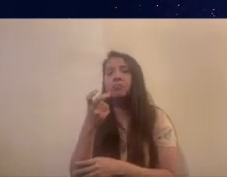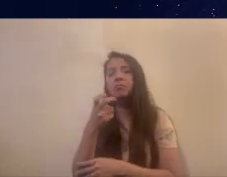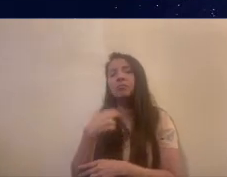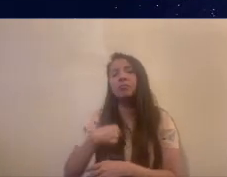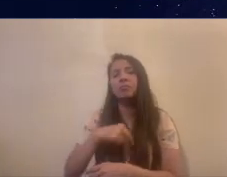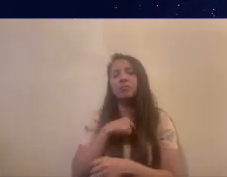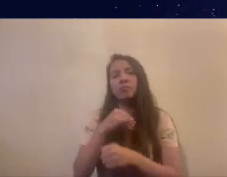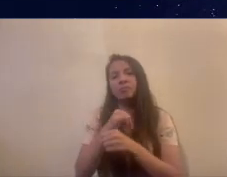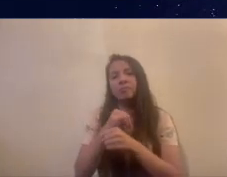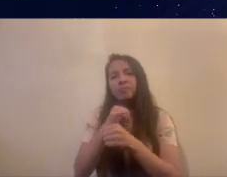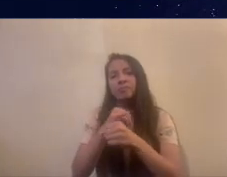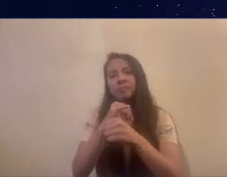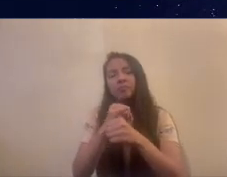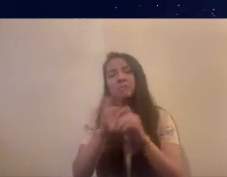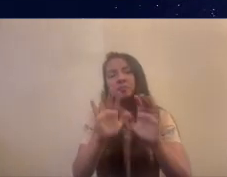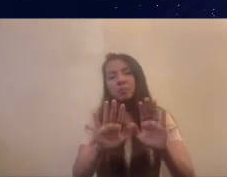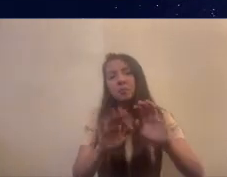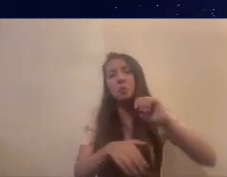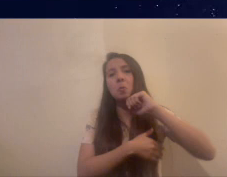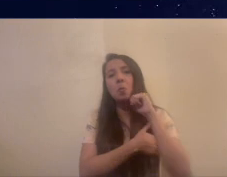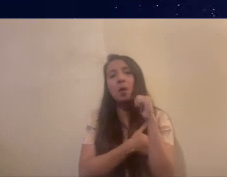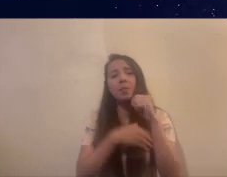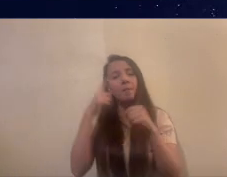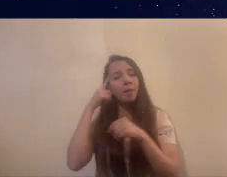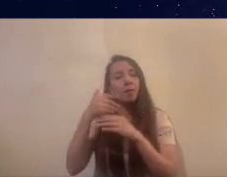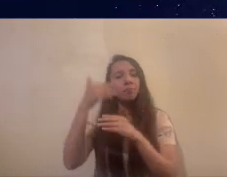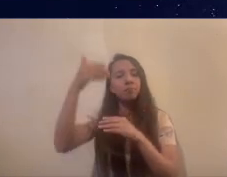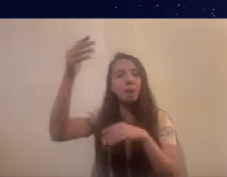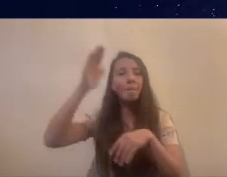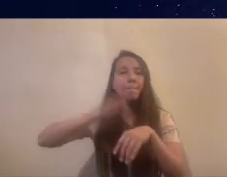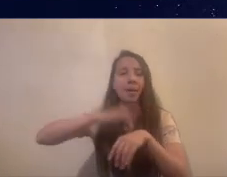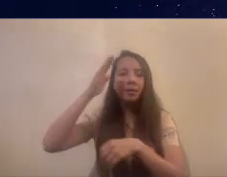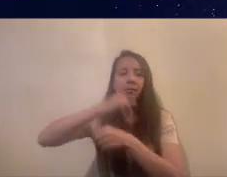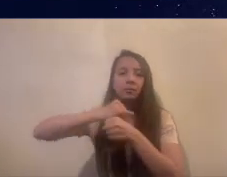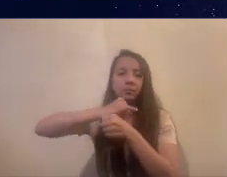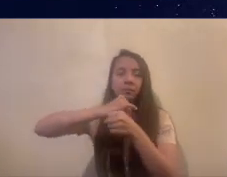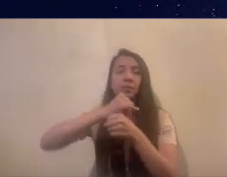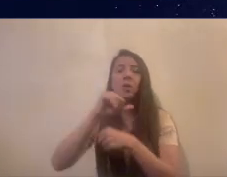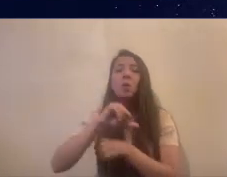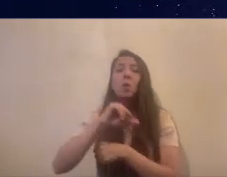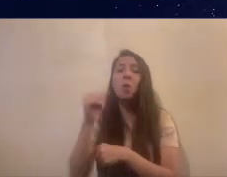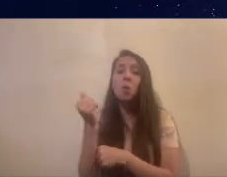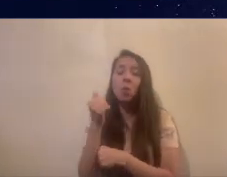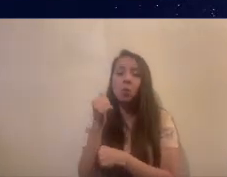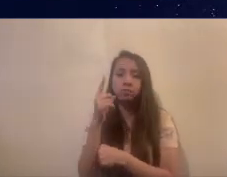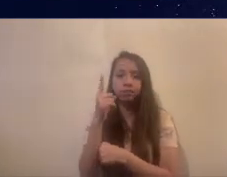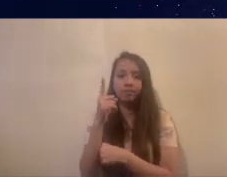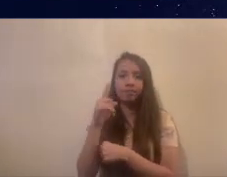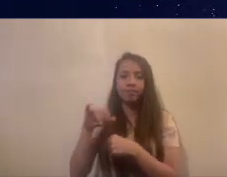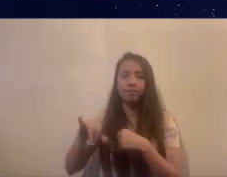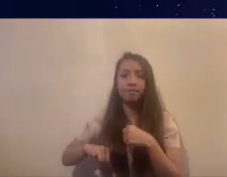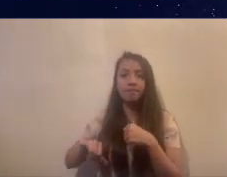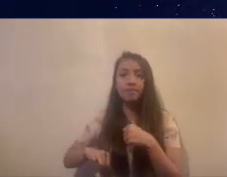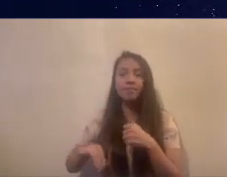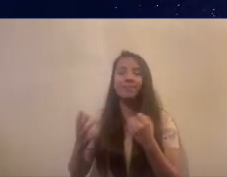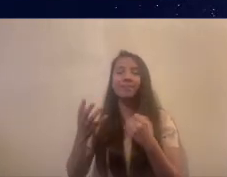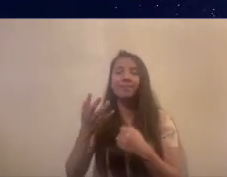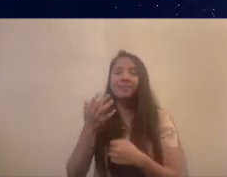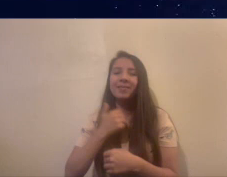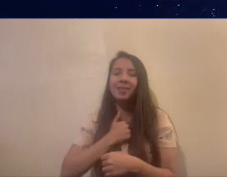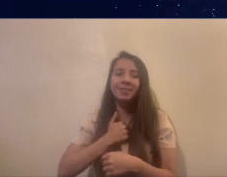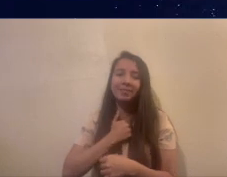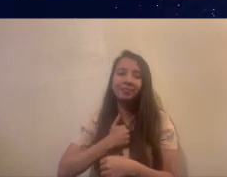ensayos que hemos dejado para hacerlos posteriormente. Otra cosa que nos parecía súper interesante,